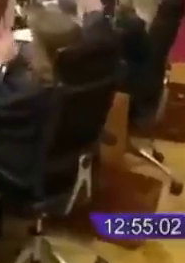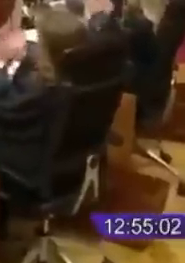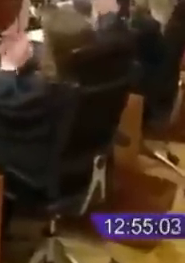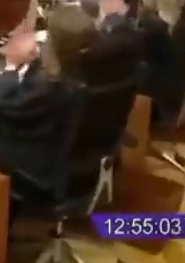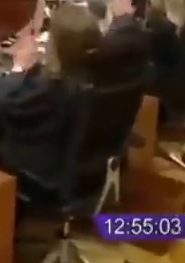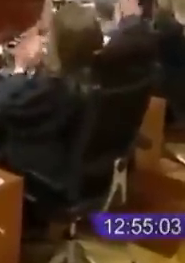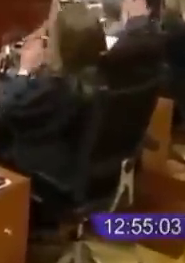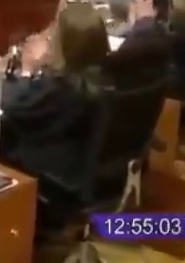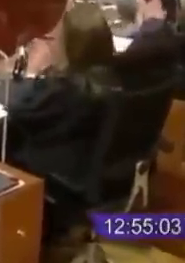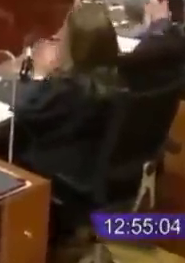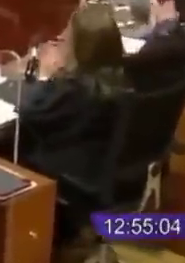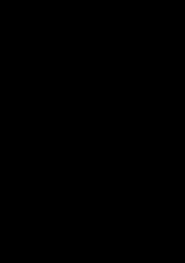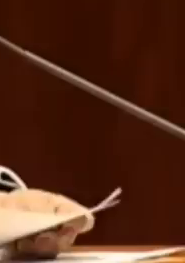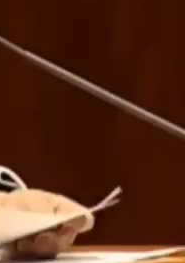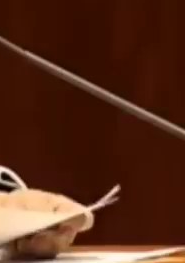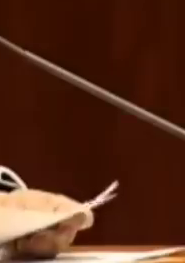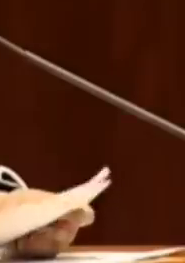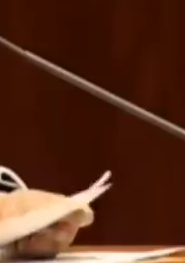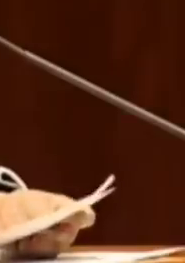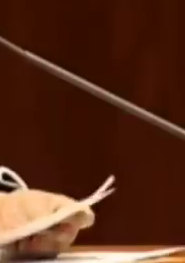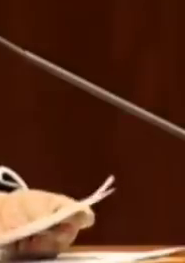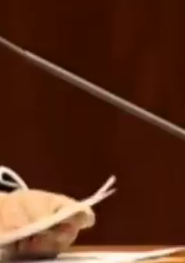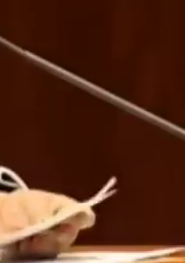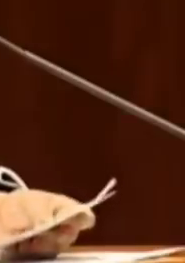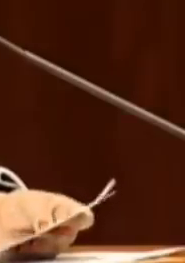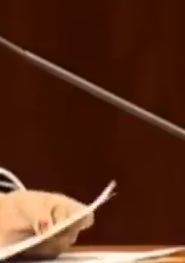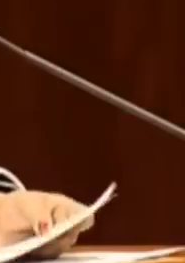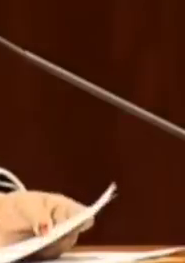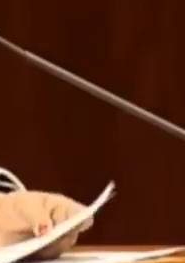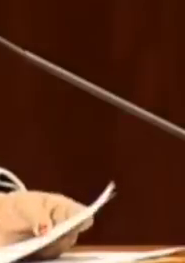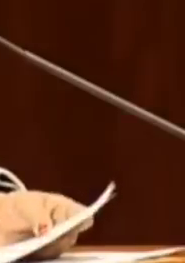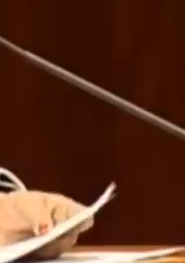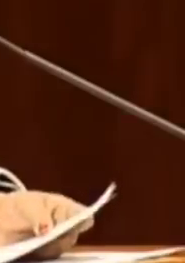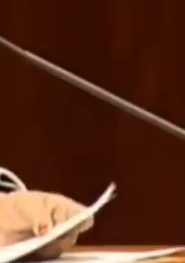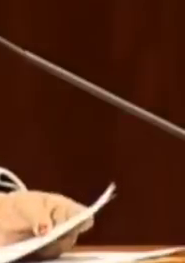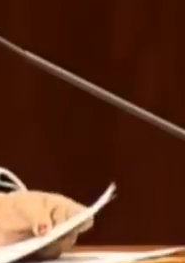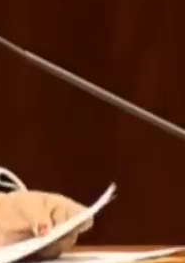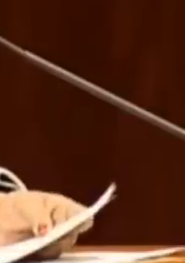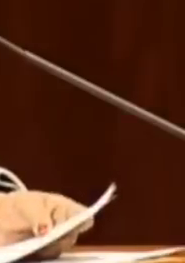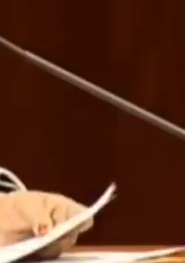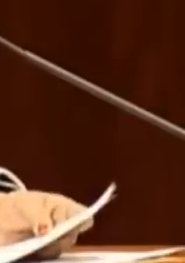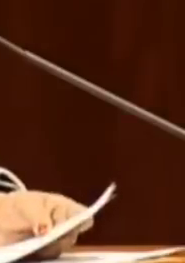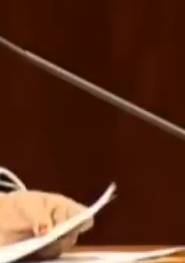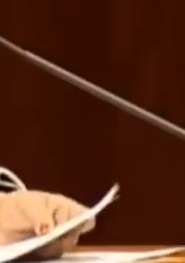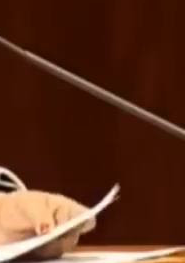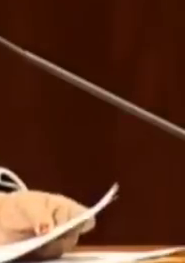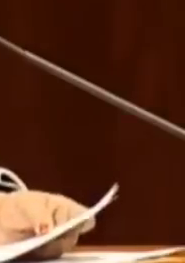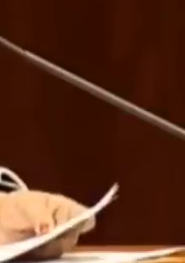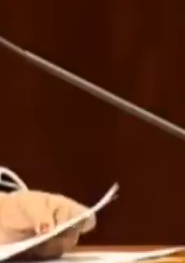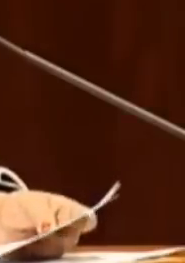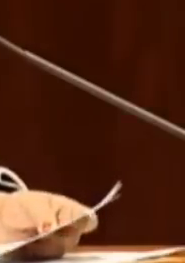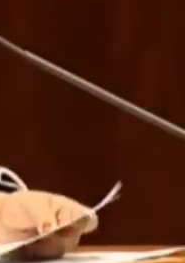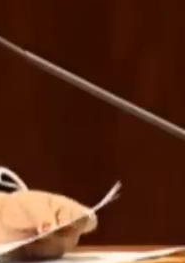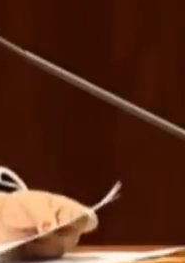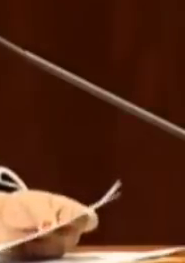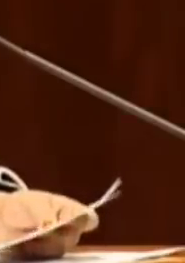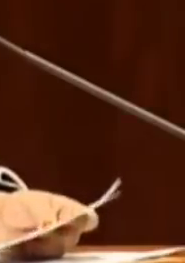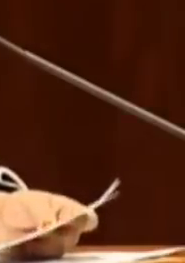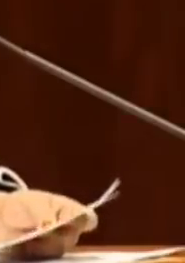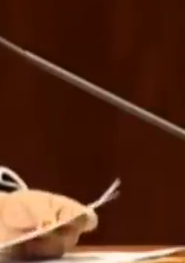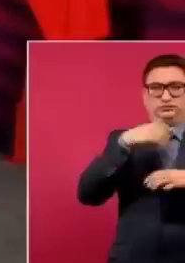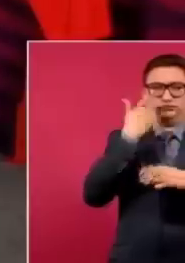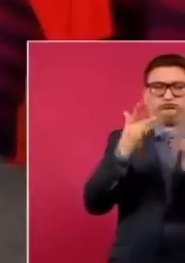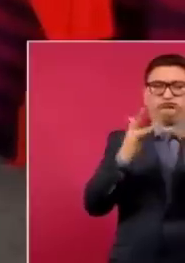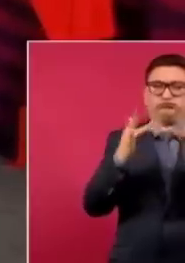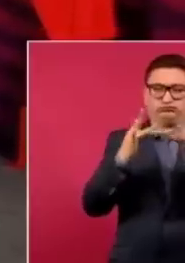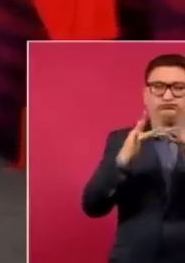acotada y controlada por instituciones civiles. Está rodeada por todos lados por instituciones civiles. ¿Por qué? Porque es una